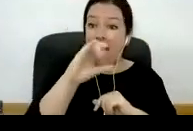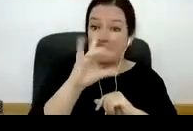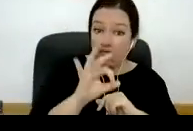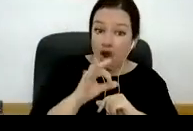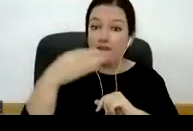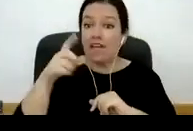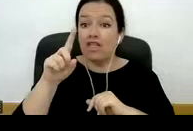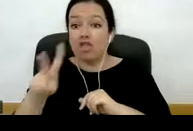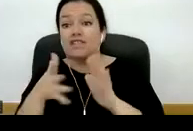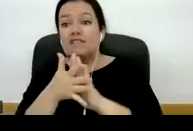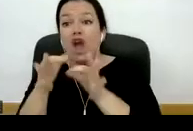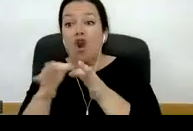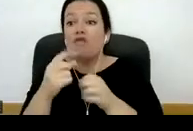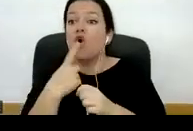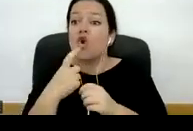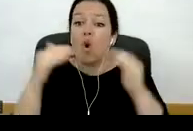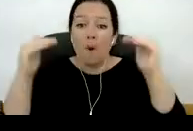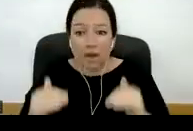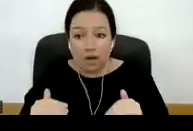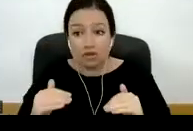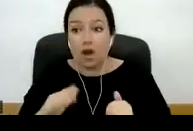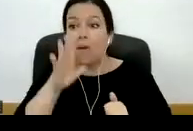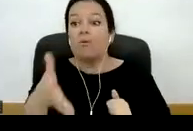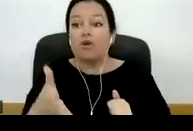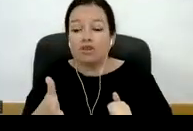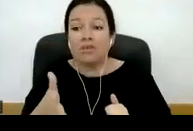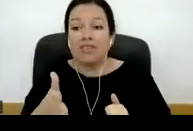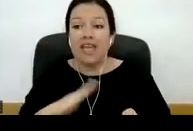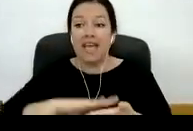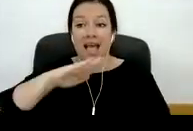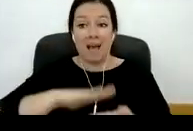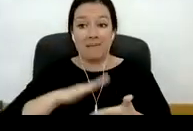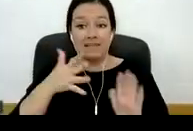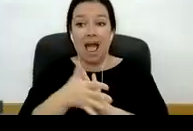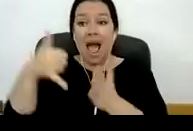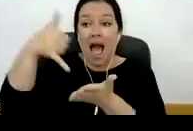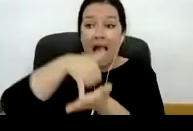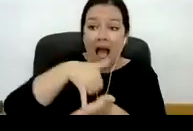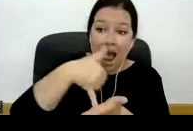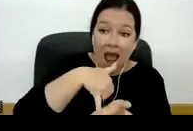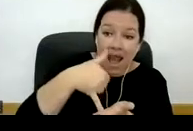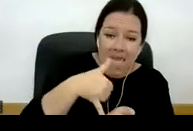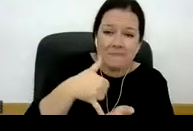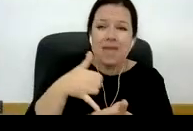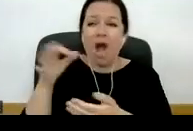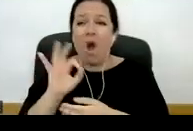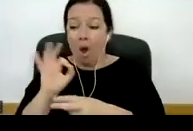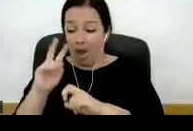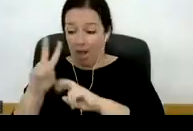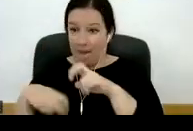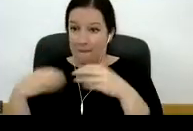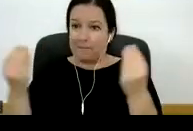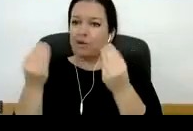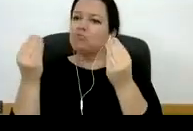la producción de glóbulos rojos. Por lo tanto, la capacidad para superar una anemia o para regenerar una anemia, para compensarla, se